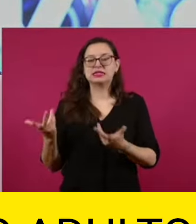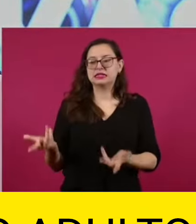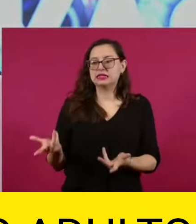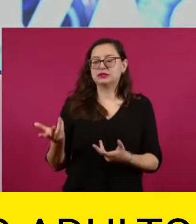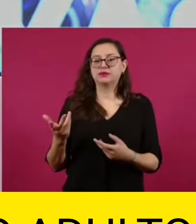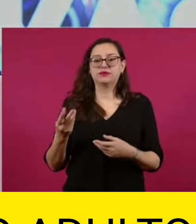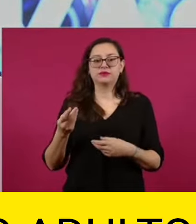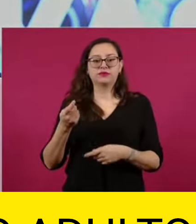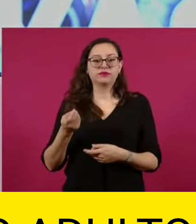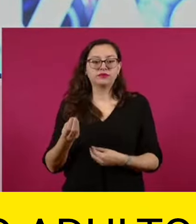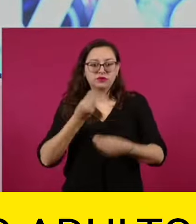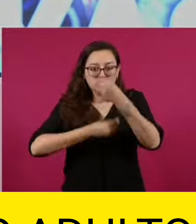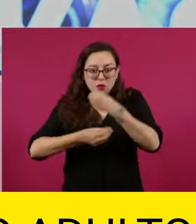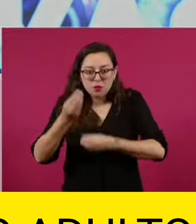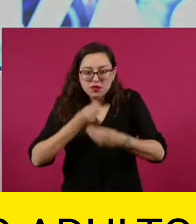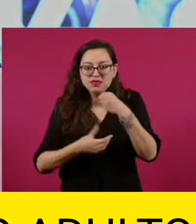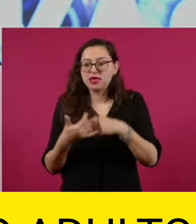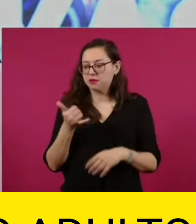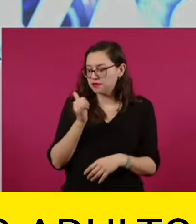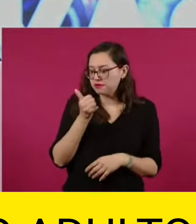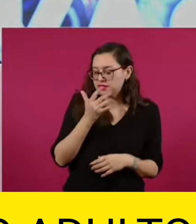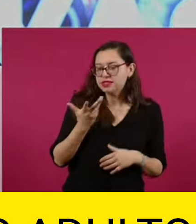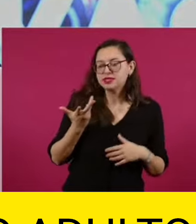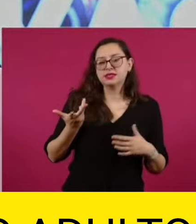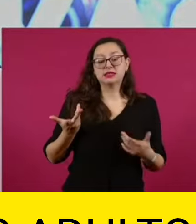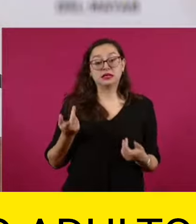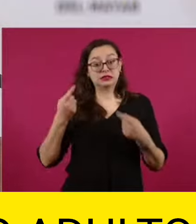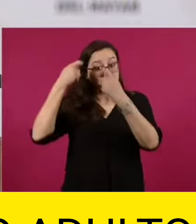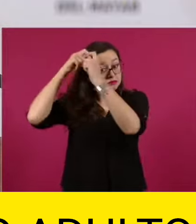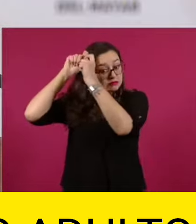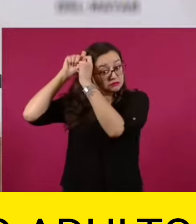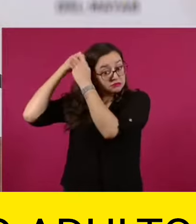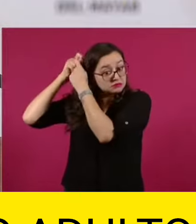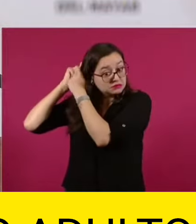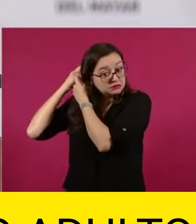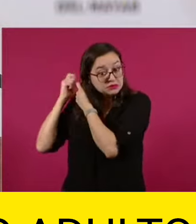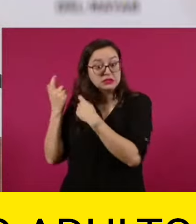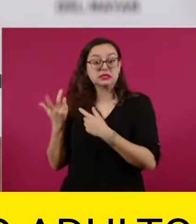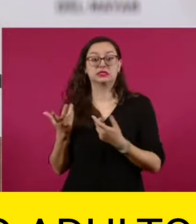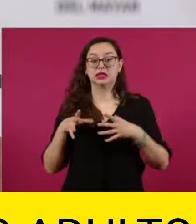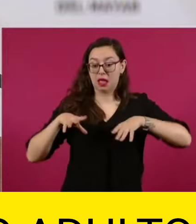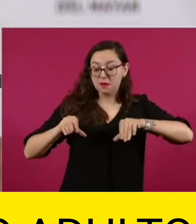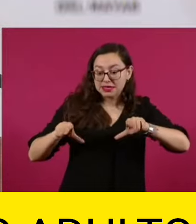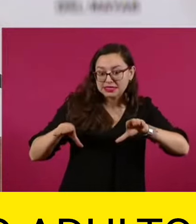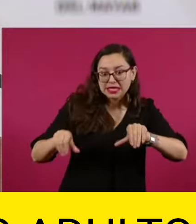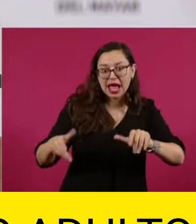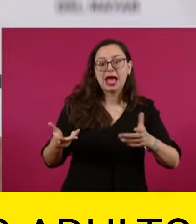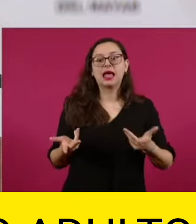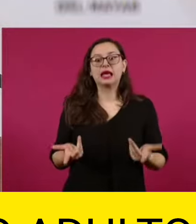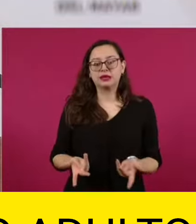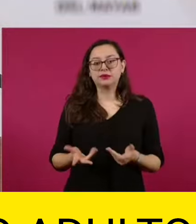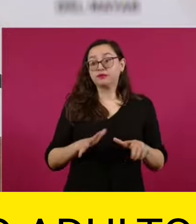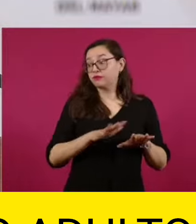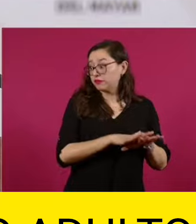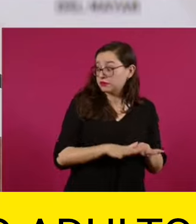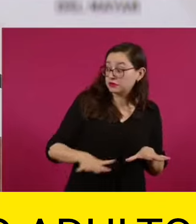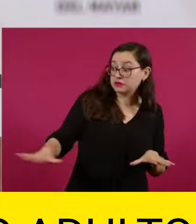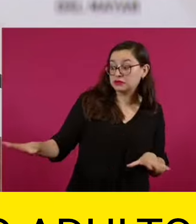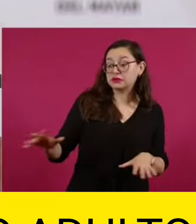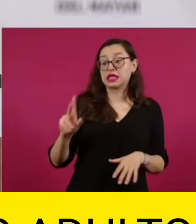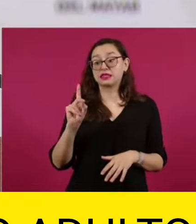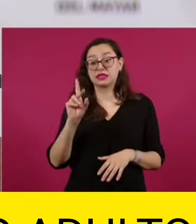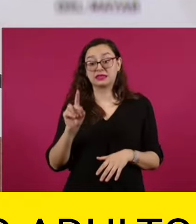que hacen trencitas, que venden artesanías. Y ahí se hizo un censo simultáneo en 32 kilómetros en un solo día,